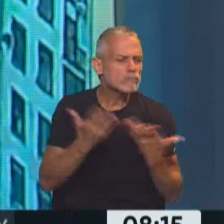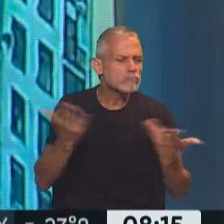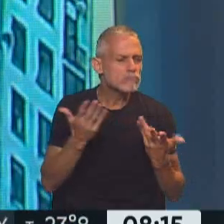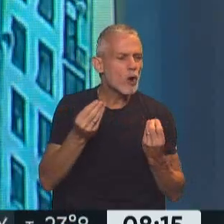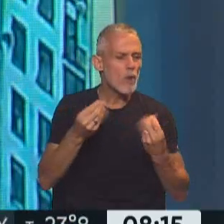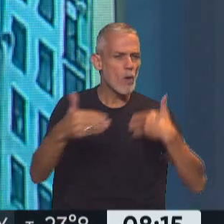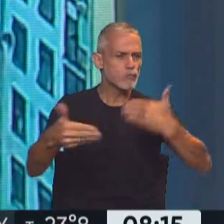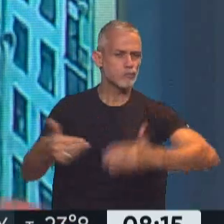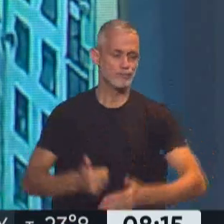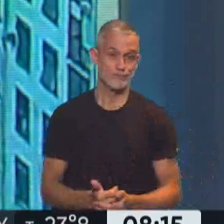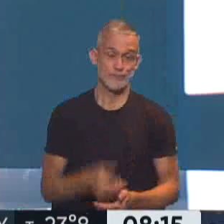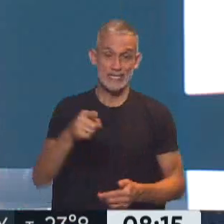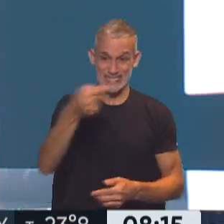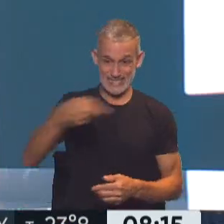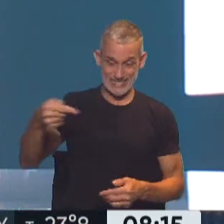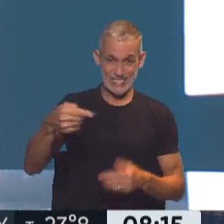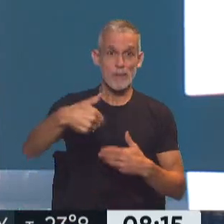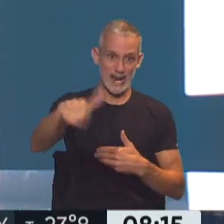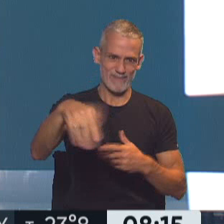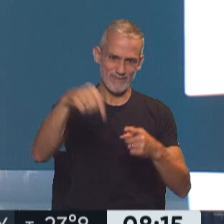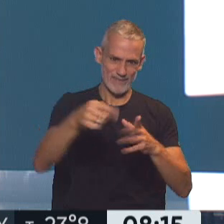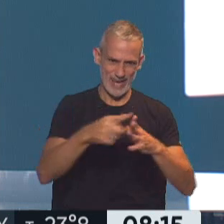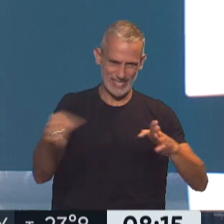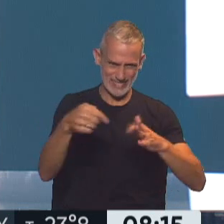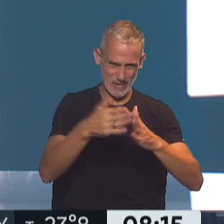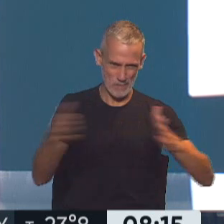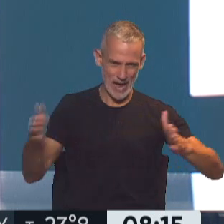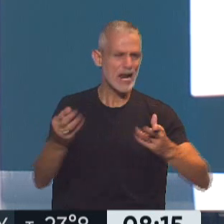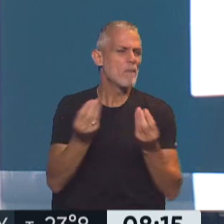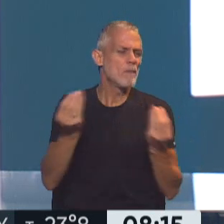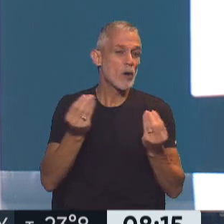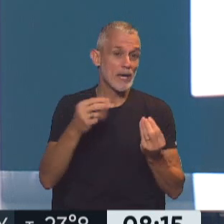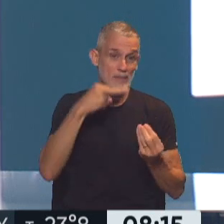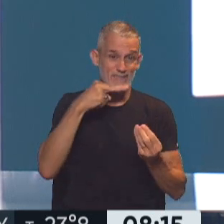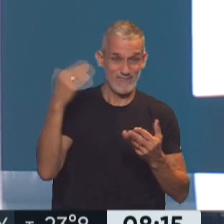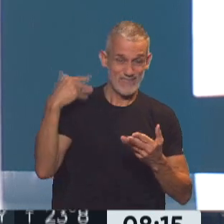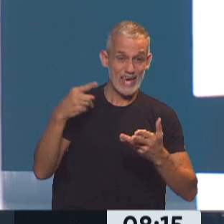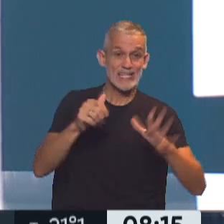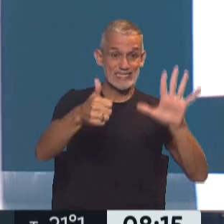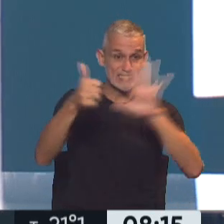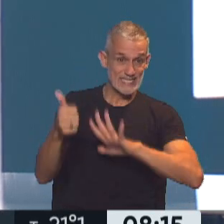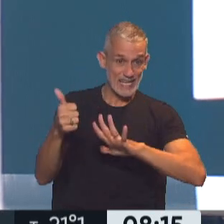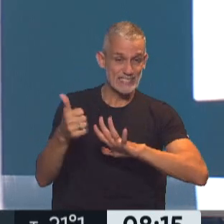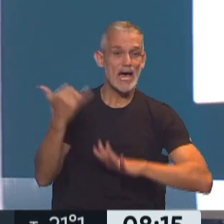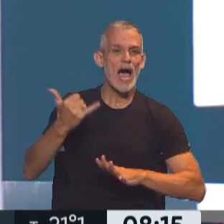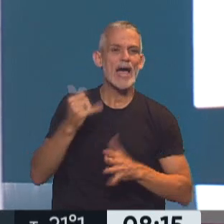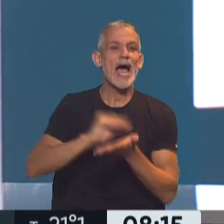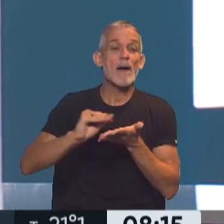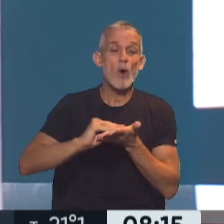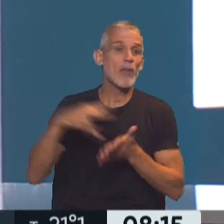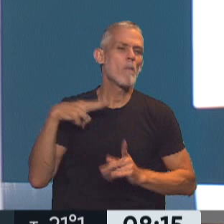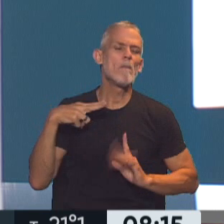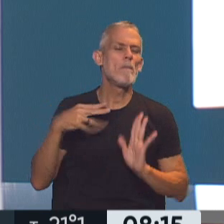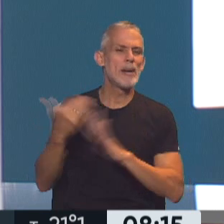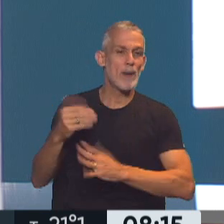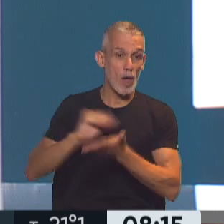estado se encuentra? Esta es una semana que va a tener mucho movimiento, sobre todo porque a partir del viernes los 6 imputados tienen un defensor privado,